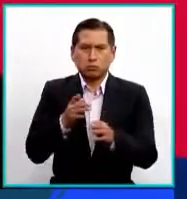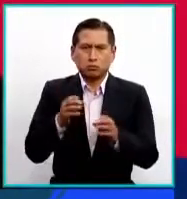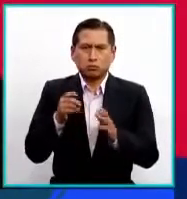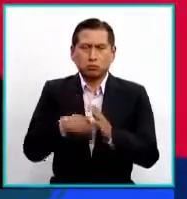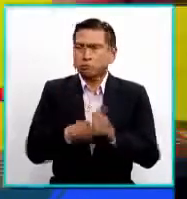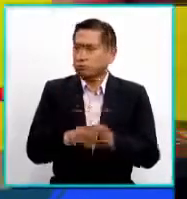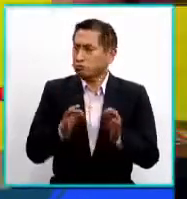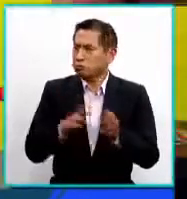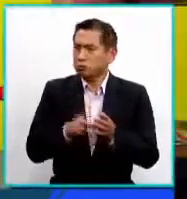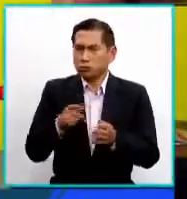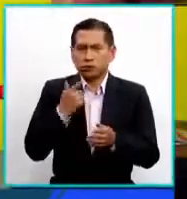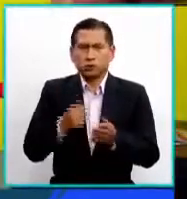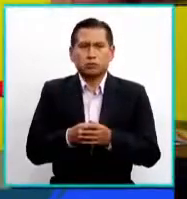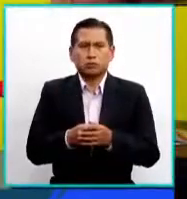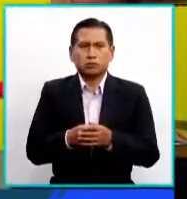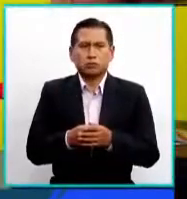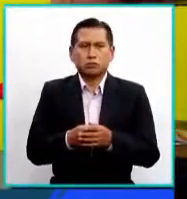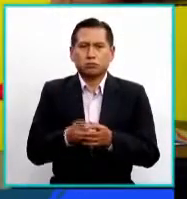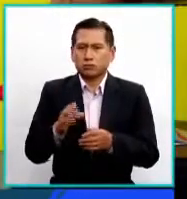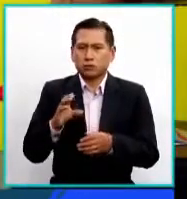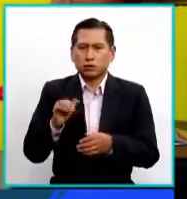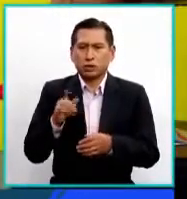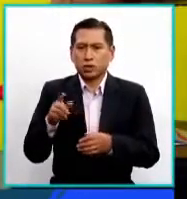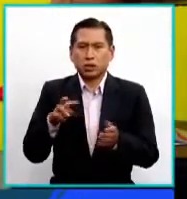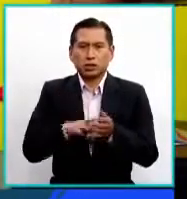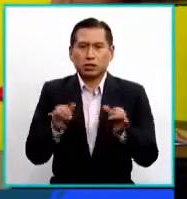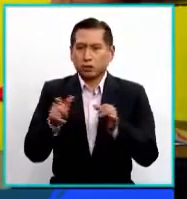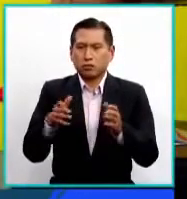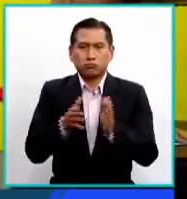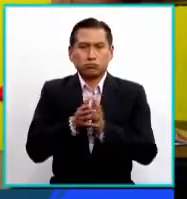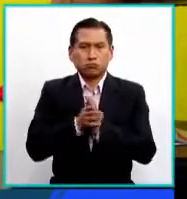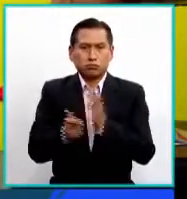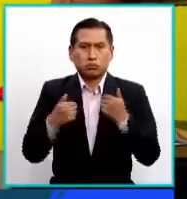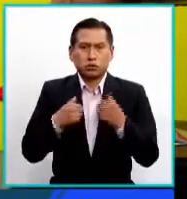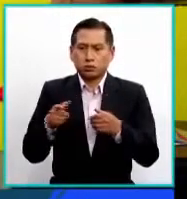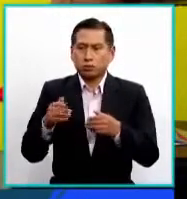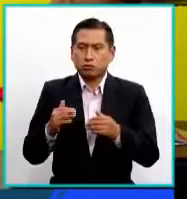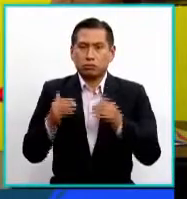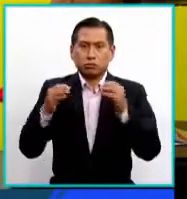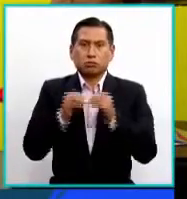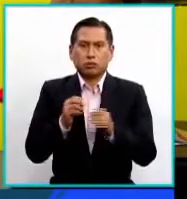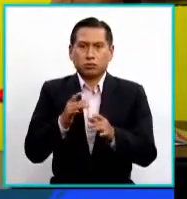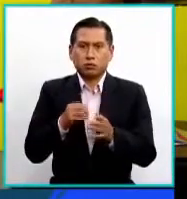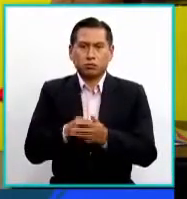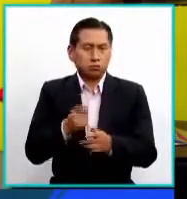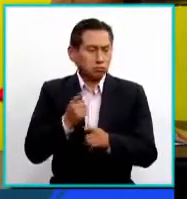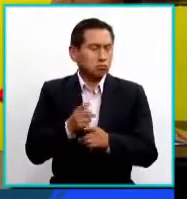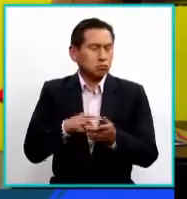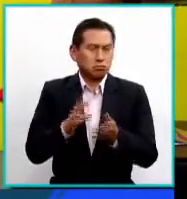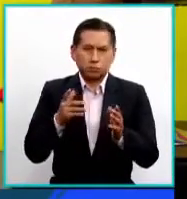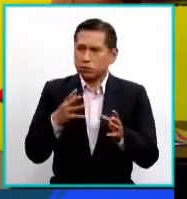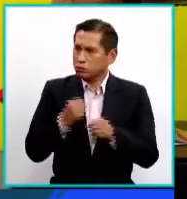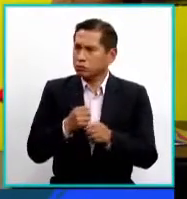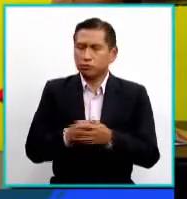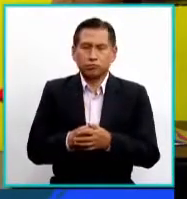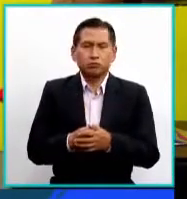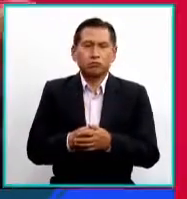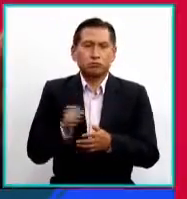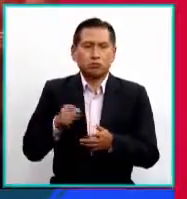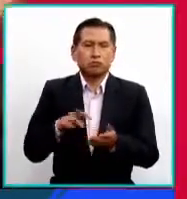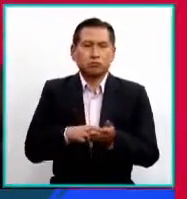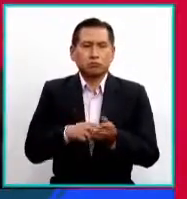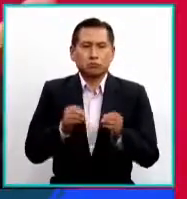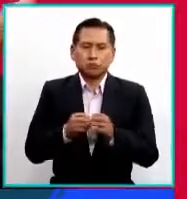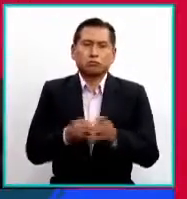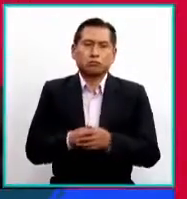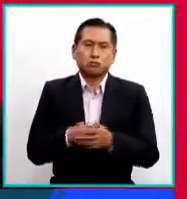alto. Perfecto. Tú dirías, como sinónimo Carla, sinónimo a capacidad que lleva a un nivel más alto el instrumento, sí, ¿no? Sí. Un poco para resumir. Sí, eso como música, ¿no? Y claro, como